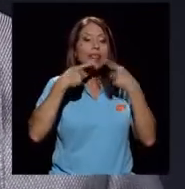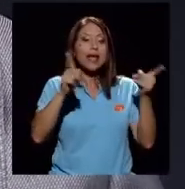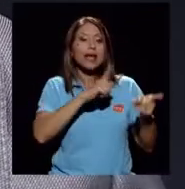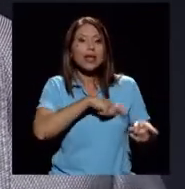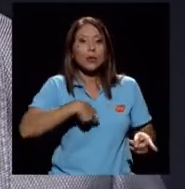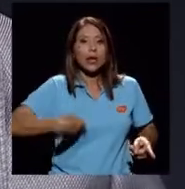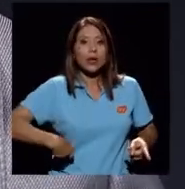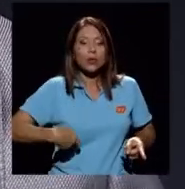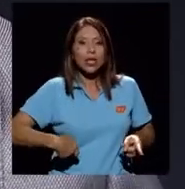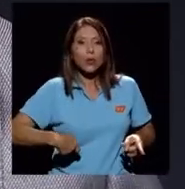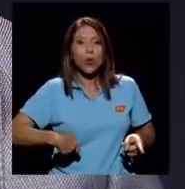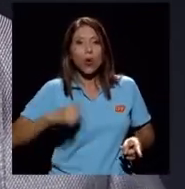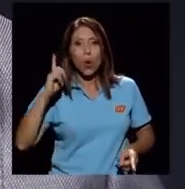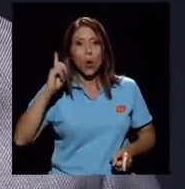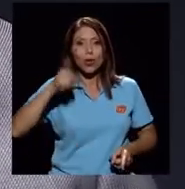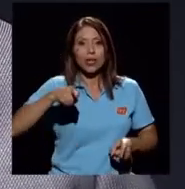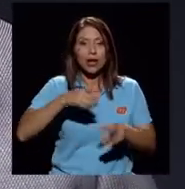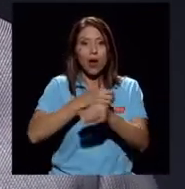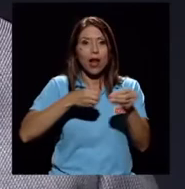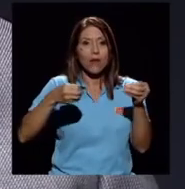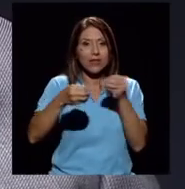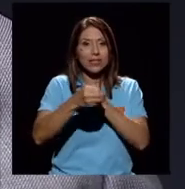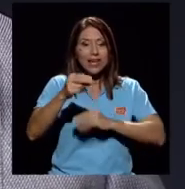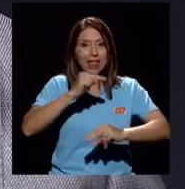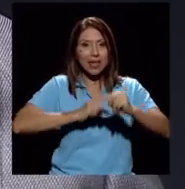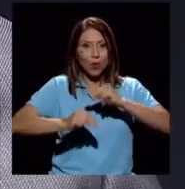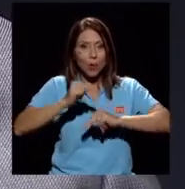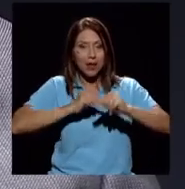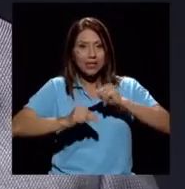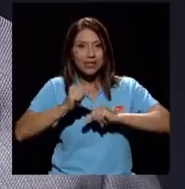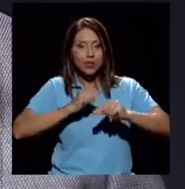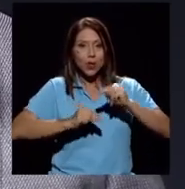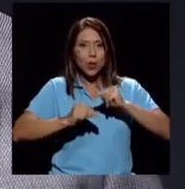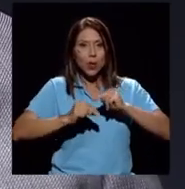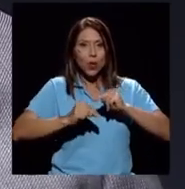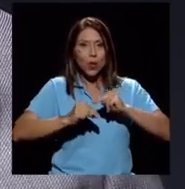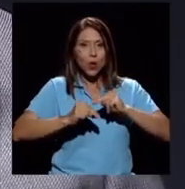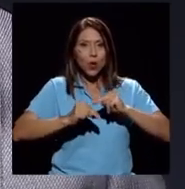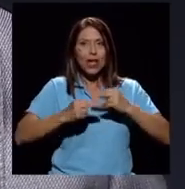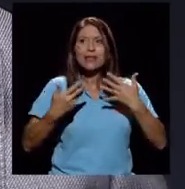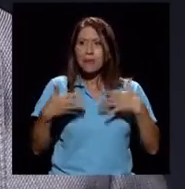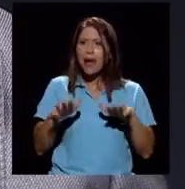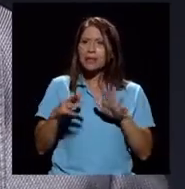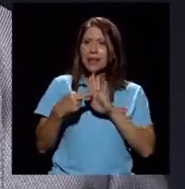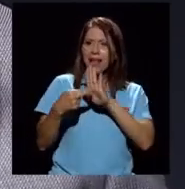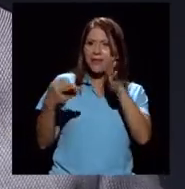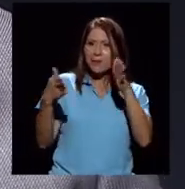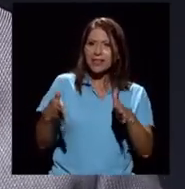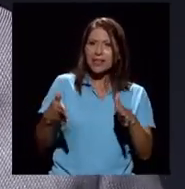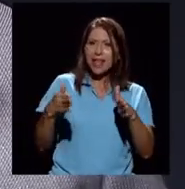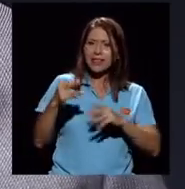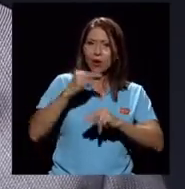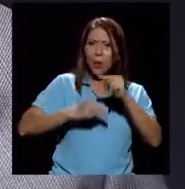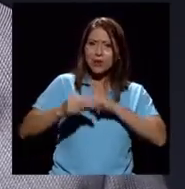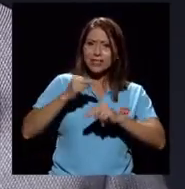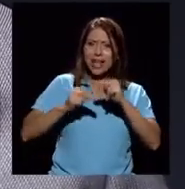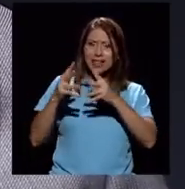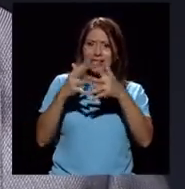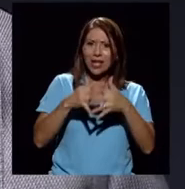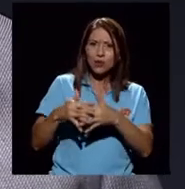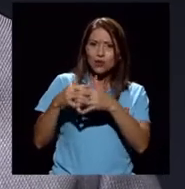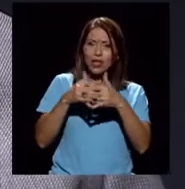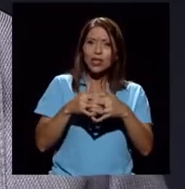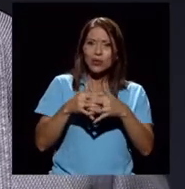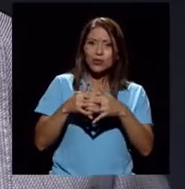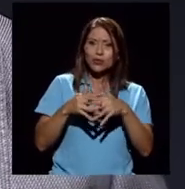ordenando la oficina de comercio además el representante comercial de eeuu hay una figura